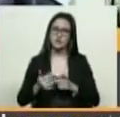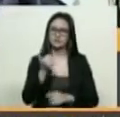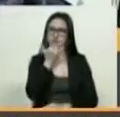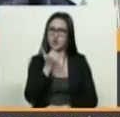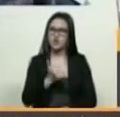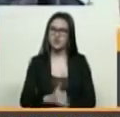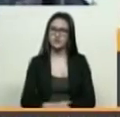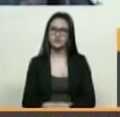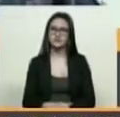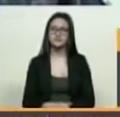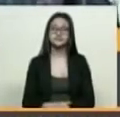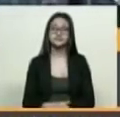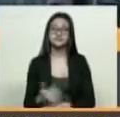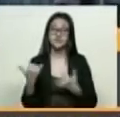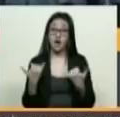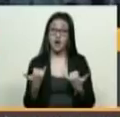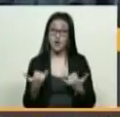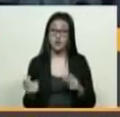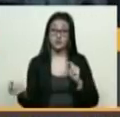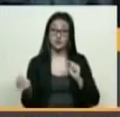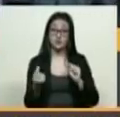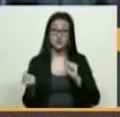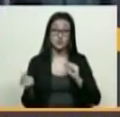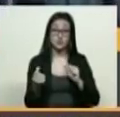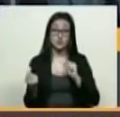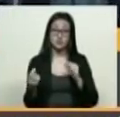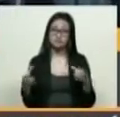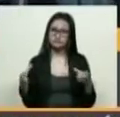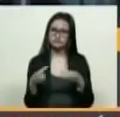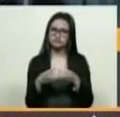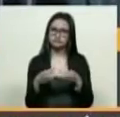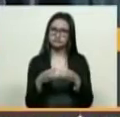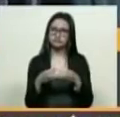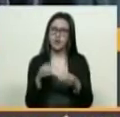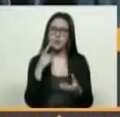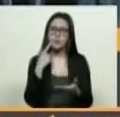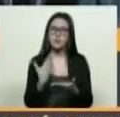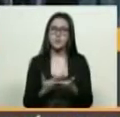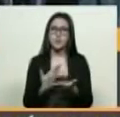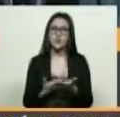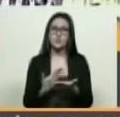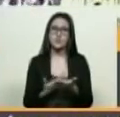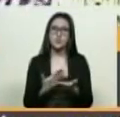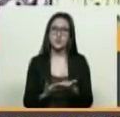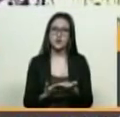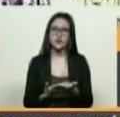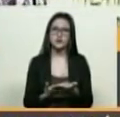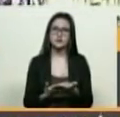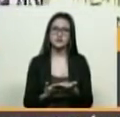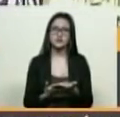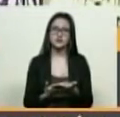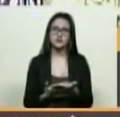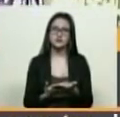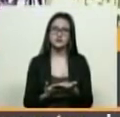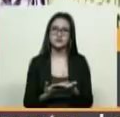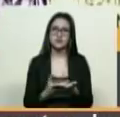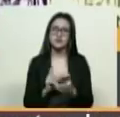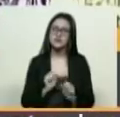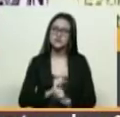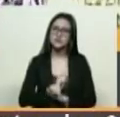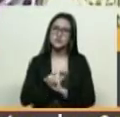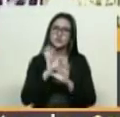Hoy discutimos, debatimos, construimos en colectivo una propuesta que tiene que marcar